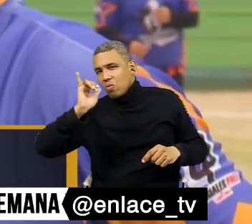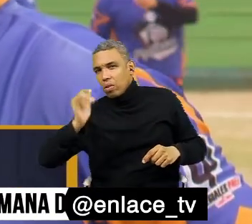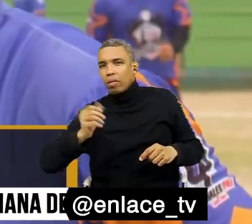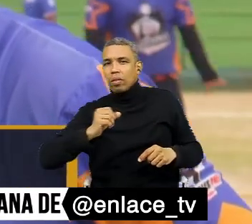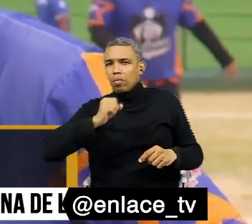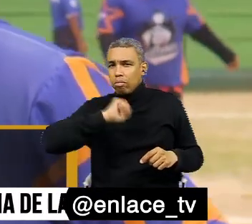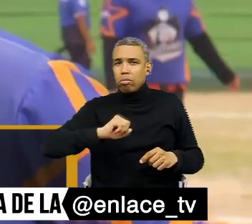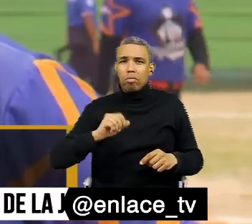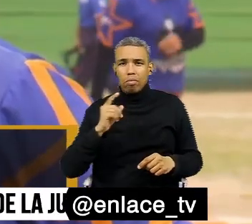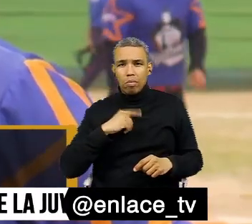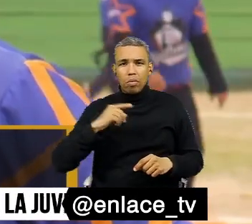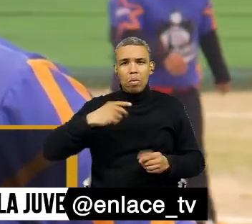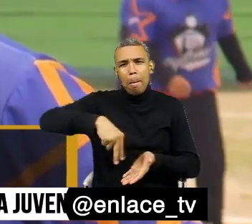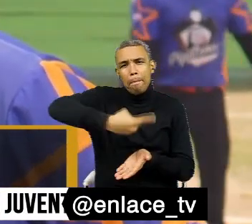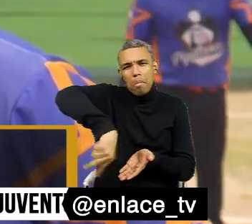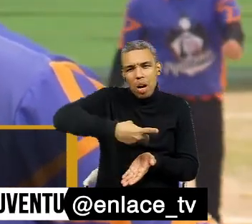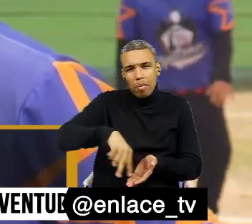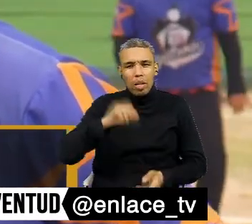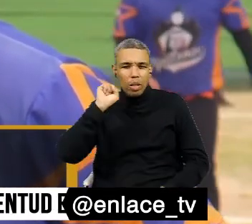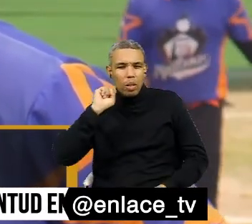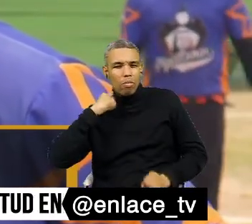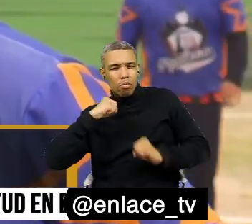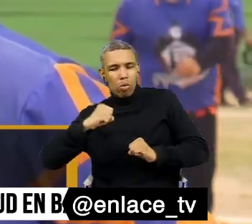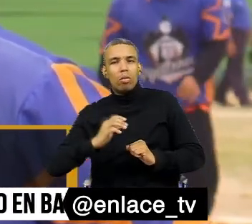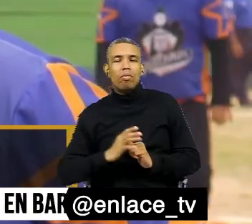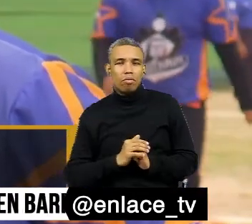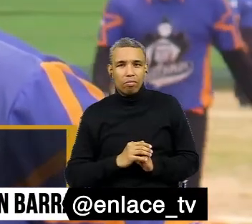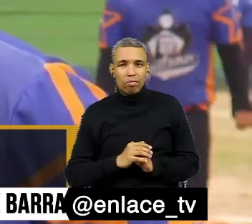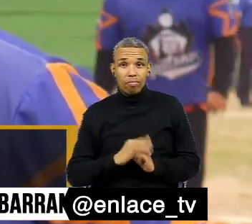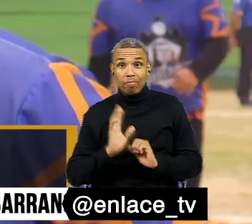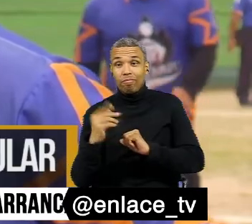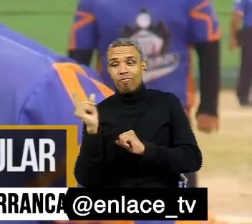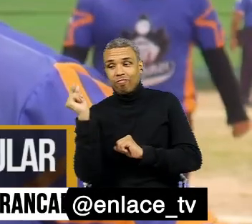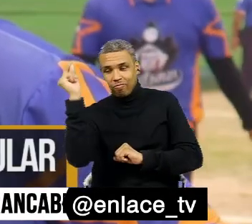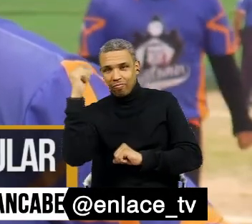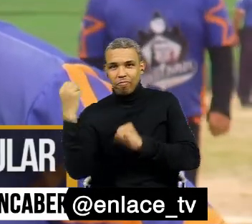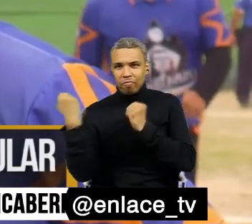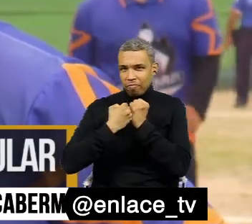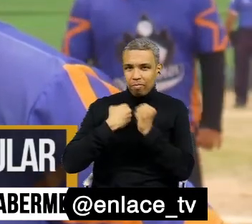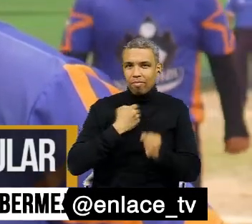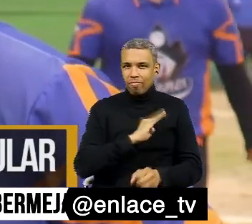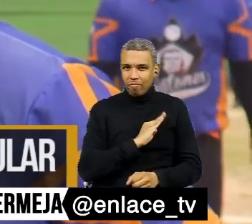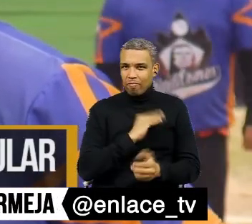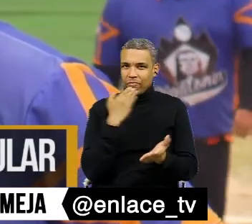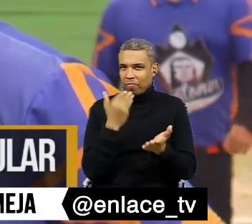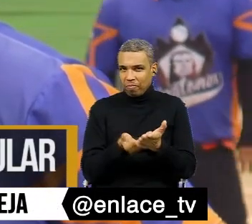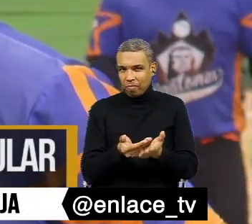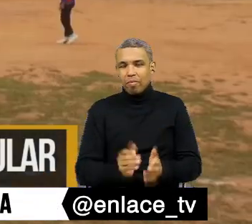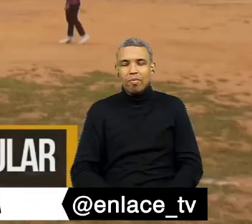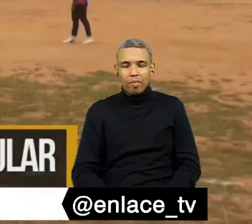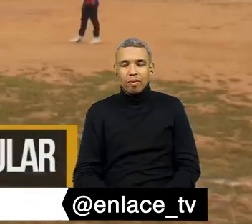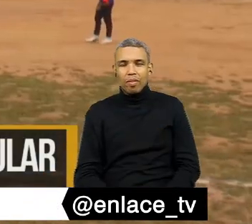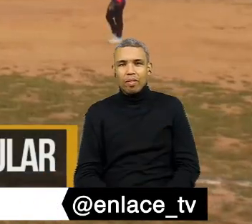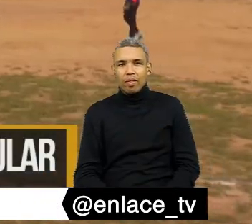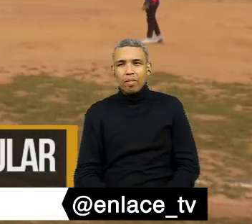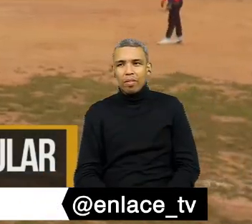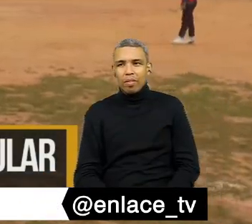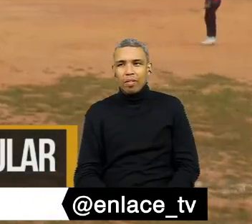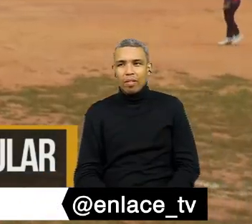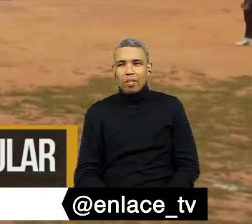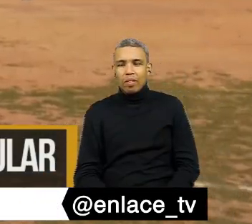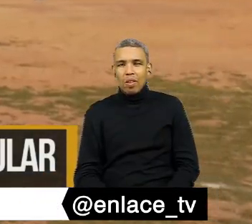música, etcétera. Y obviamente con el patrocinio de Inderva y la alcaldía municipal y obviamente todo el equipo de softball de Barranca Bermeja. A primera hora